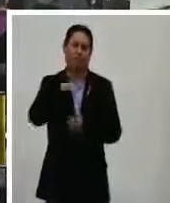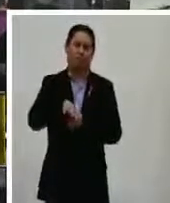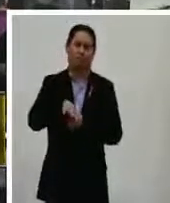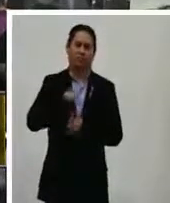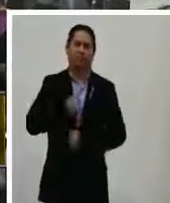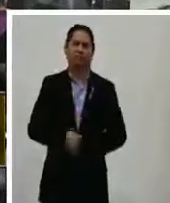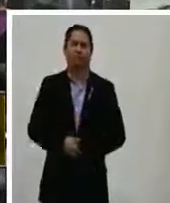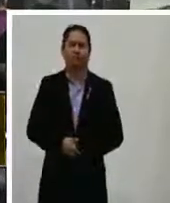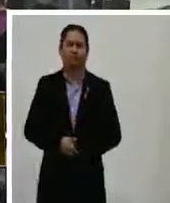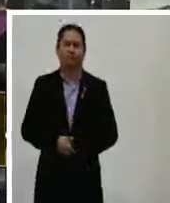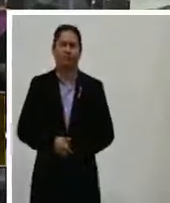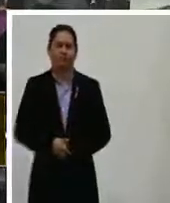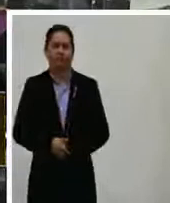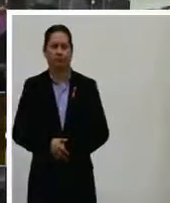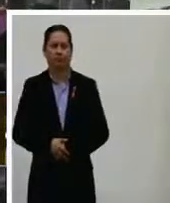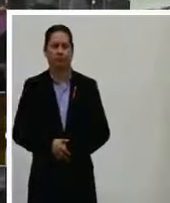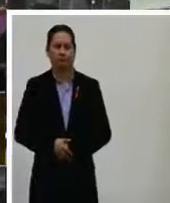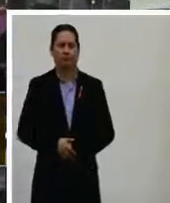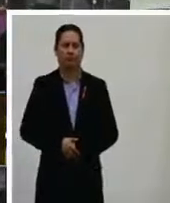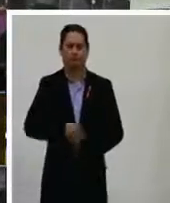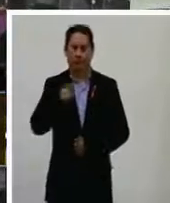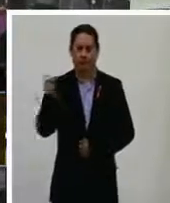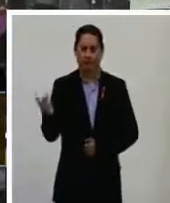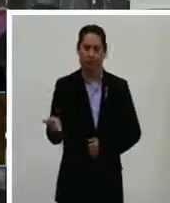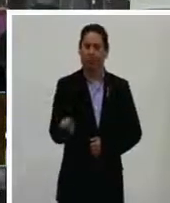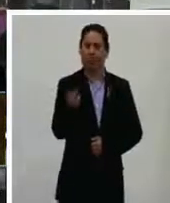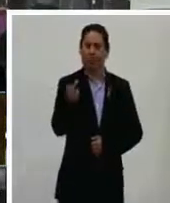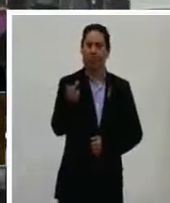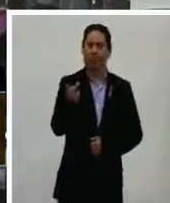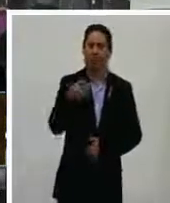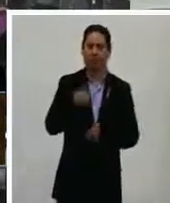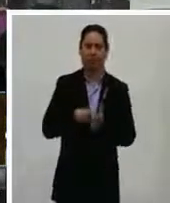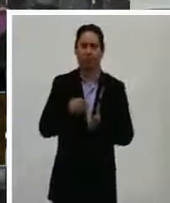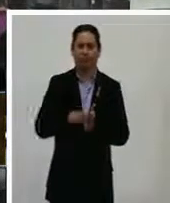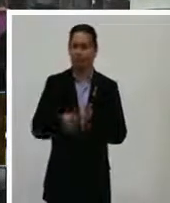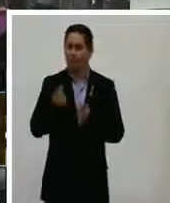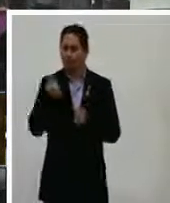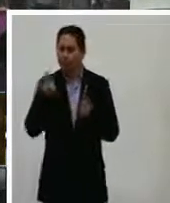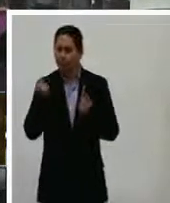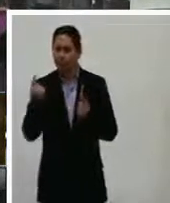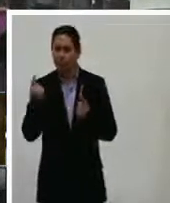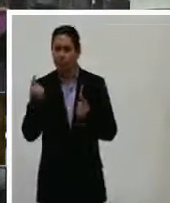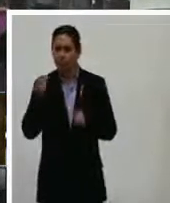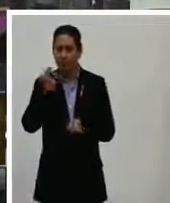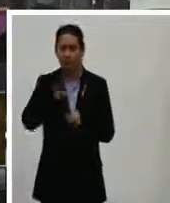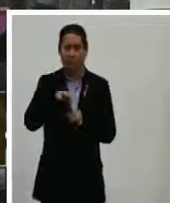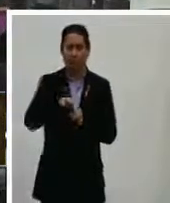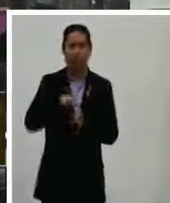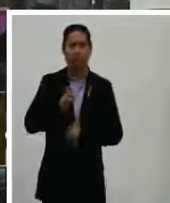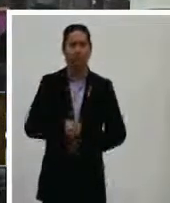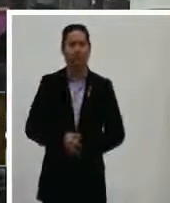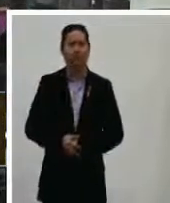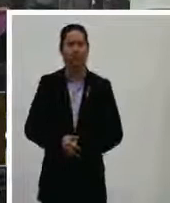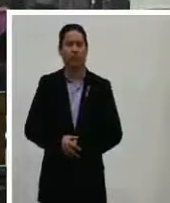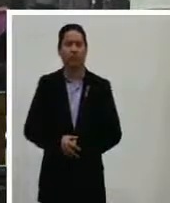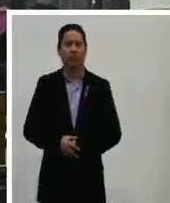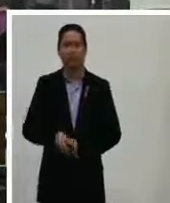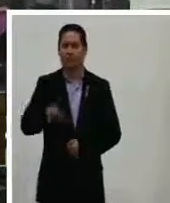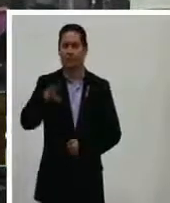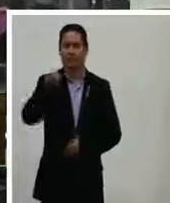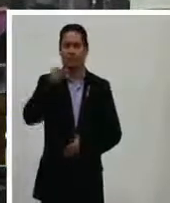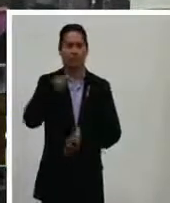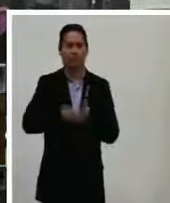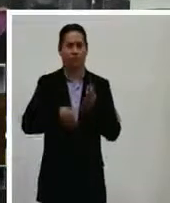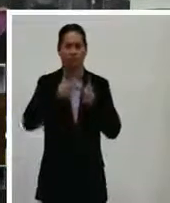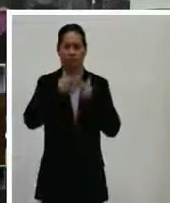voto se pregunta a la honorable asamblea si falta algún legislador por emitir su voto no